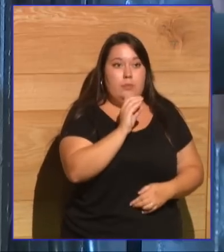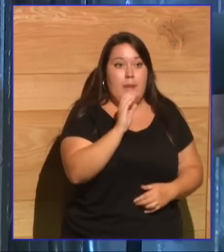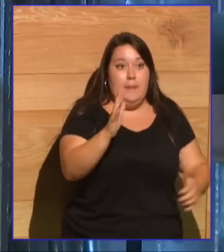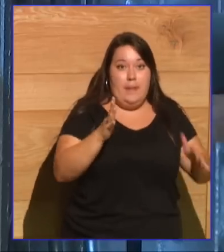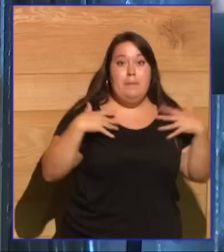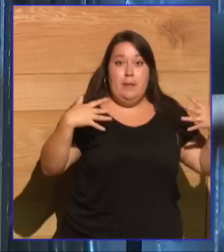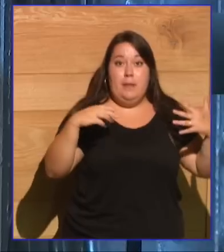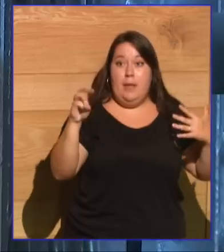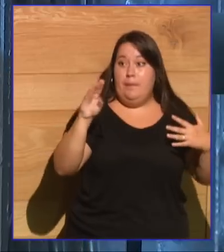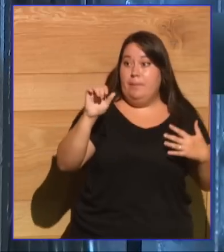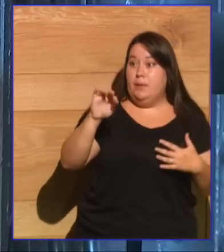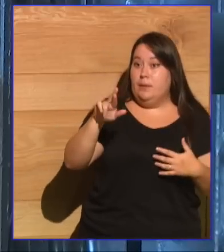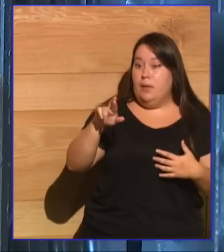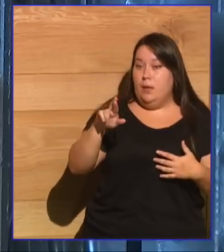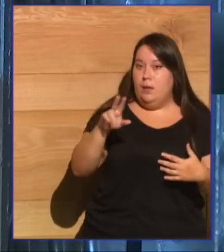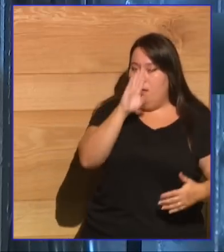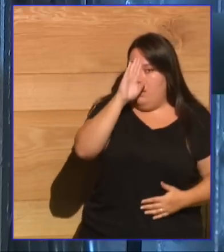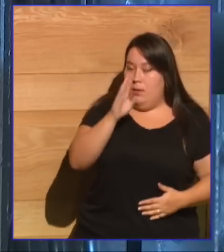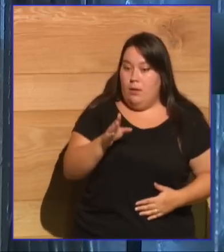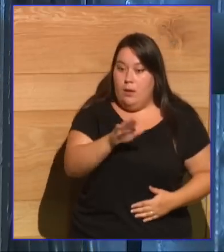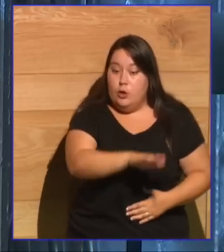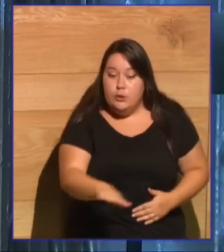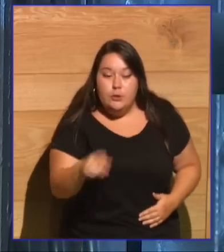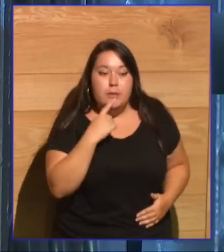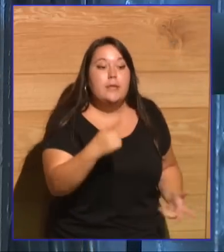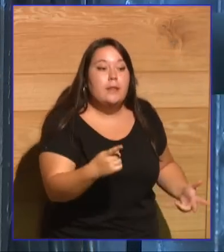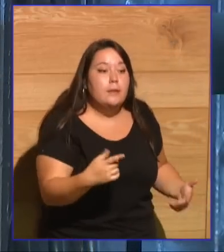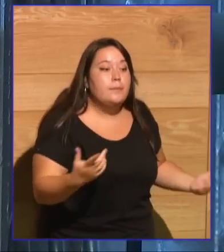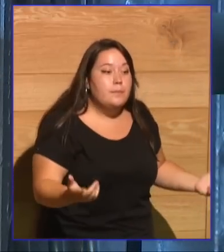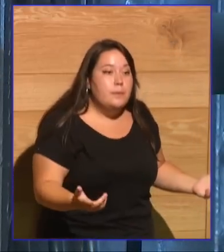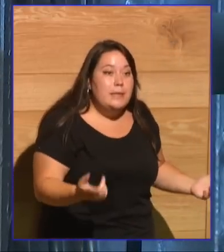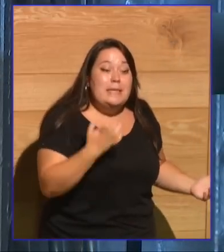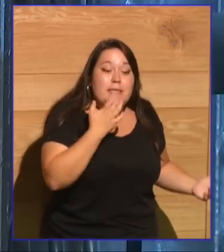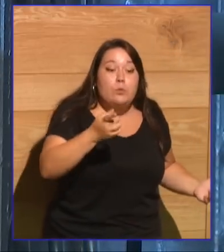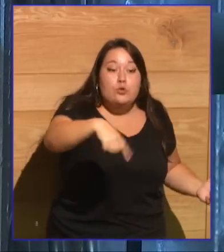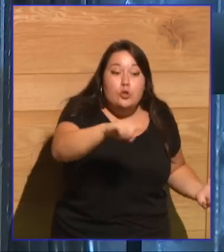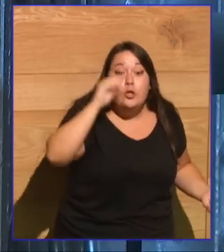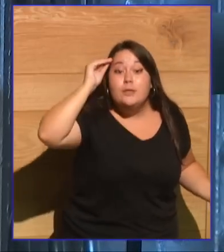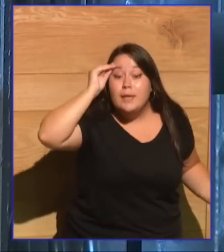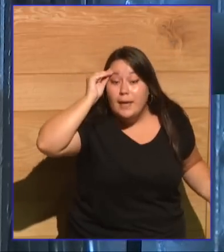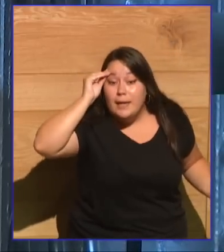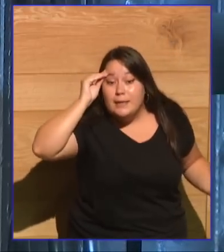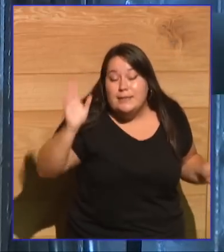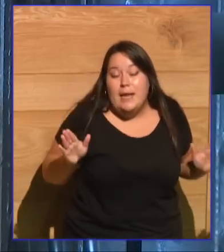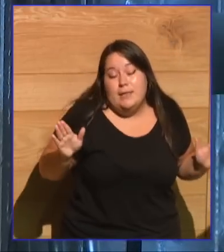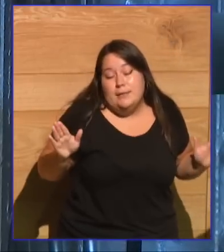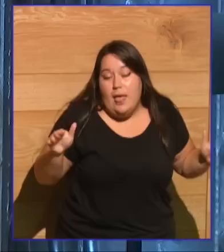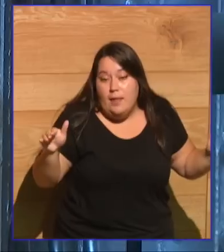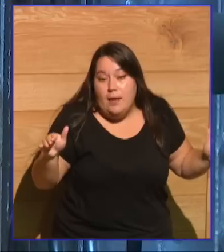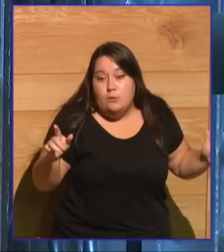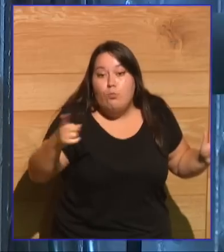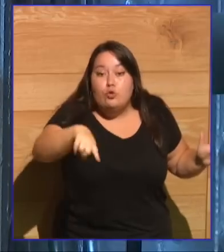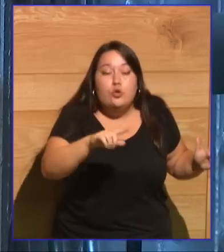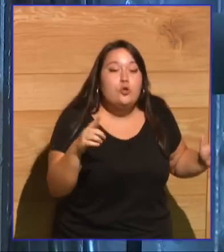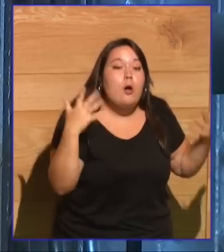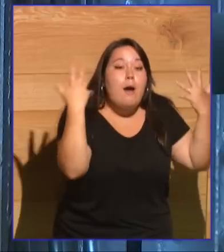repente 'peter pan' rompe la cuarta pared se dirige hacia los niños dice niños si creéis en las hadas aplaudir